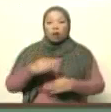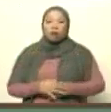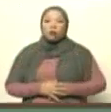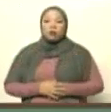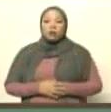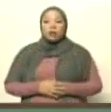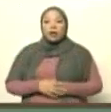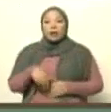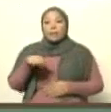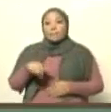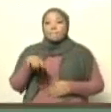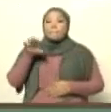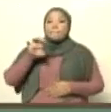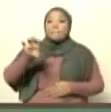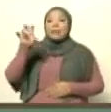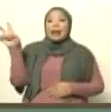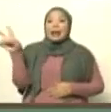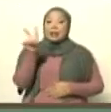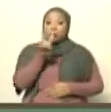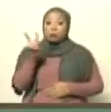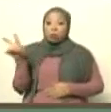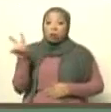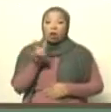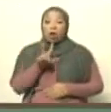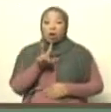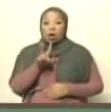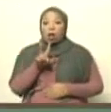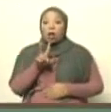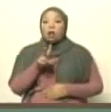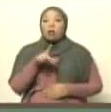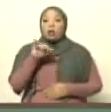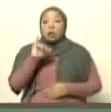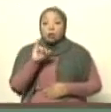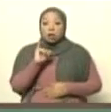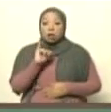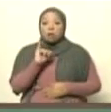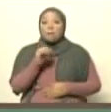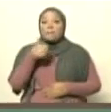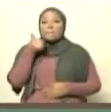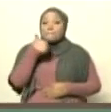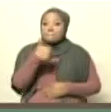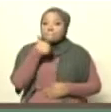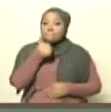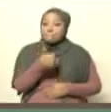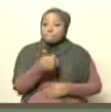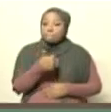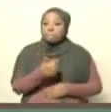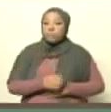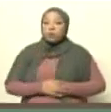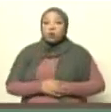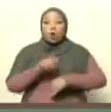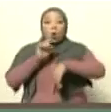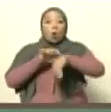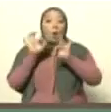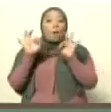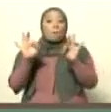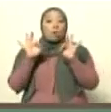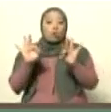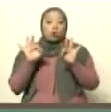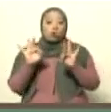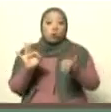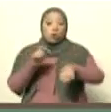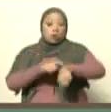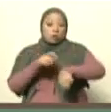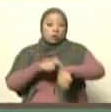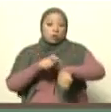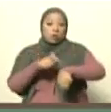nuestro país, ustedes saben, yo también trataré de ser bien puntual con el tema de la hora, ¿no? Para